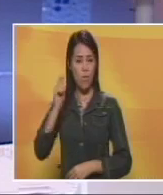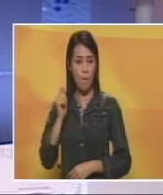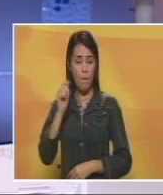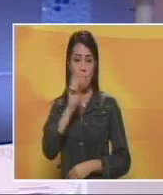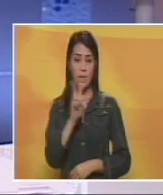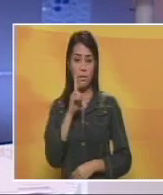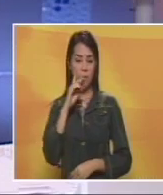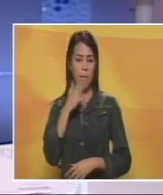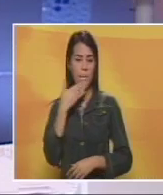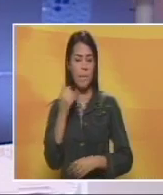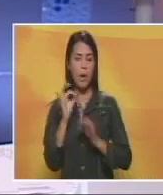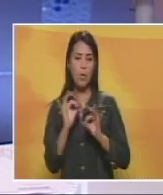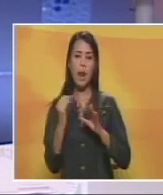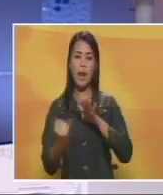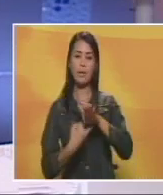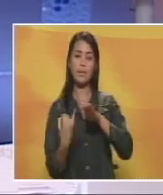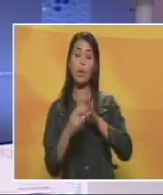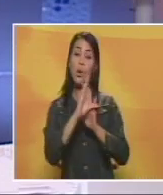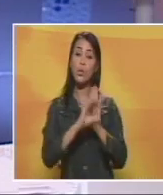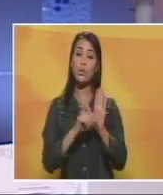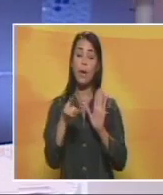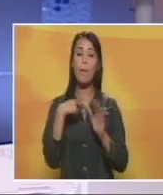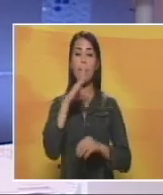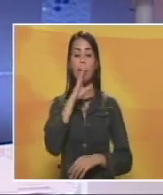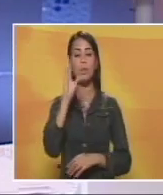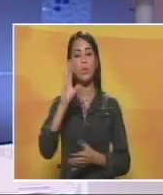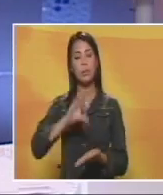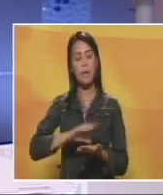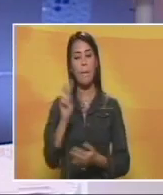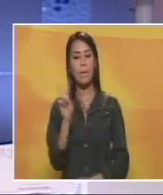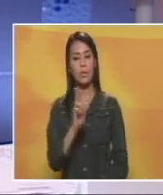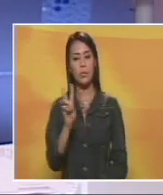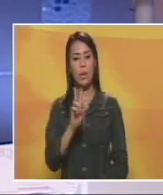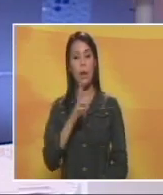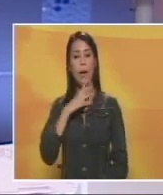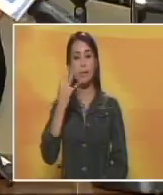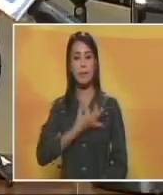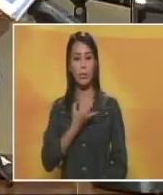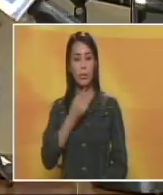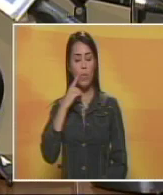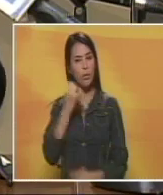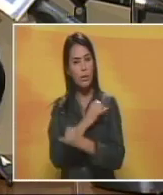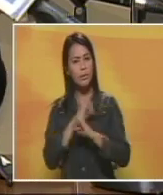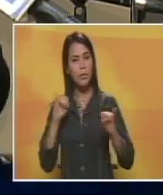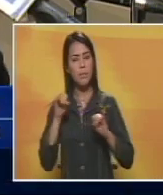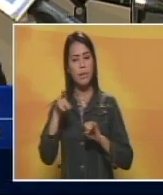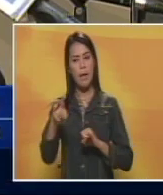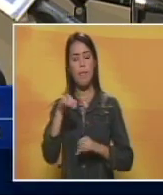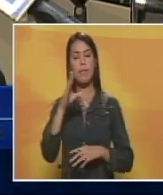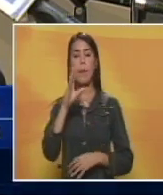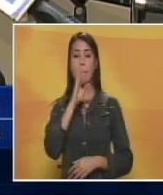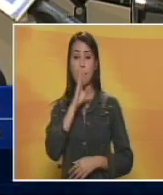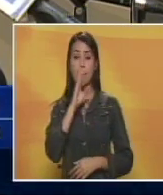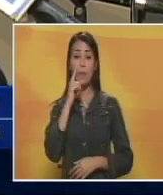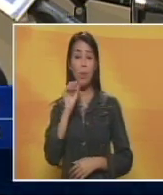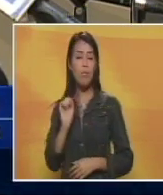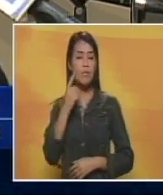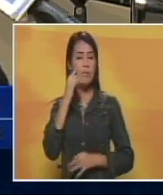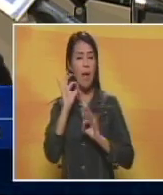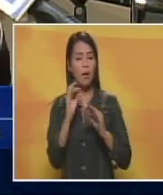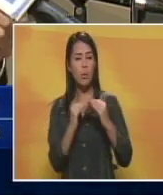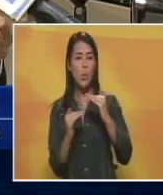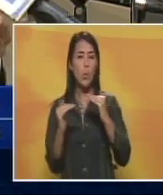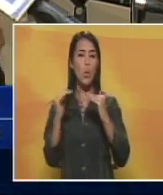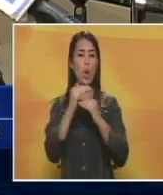es rescatar la institucionalidad del Banco Central de Venezuela. El diputado aseguró que la autonomía del BCB es el primer paso que hay que dar